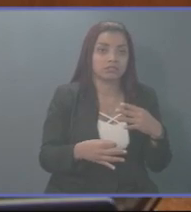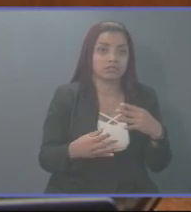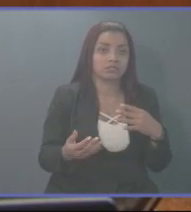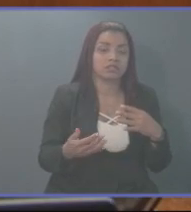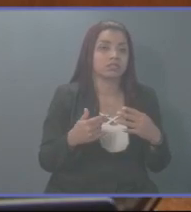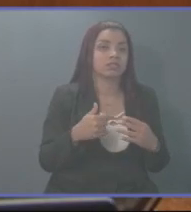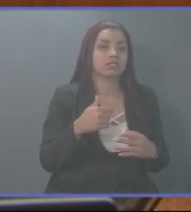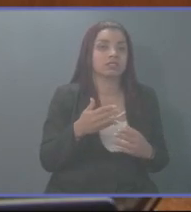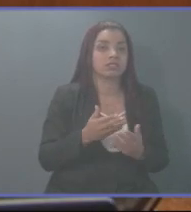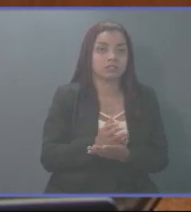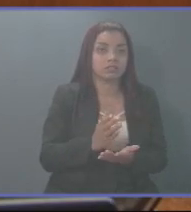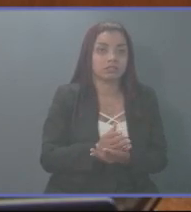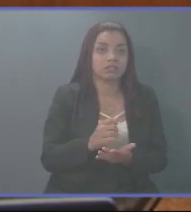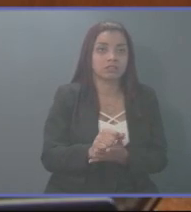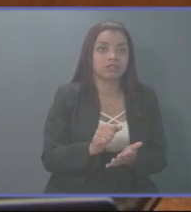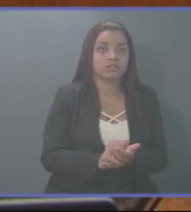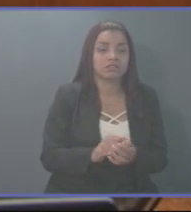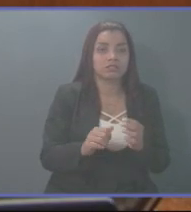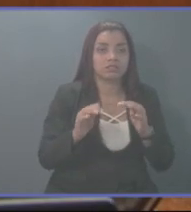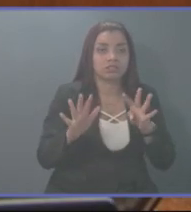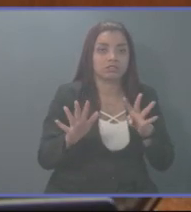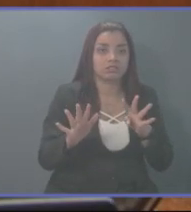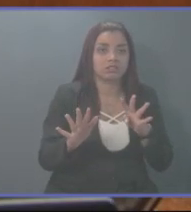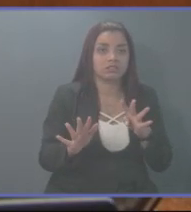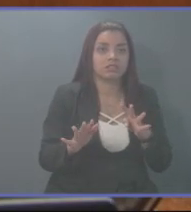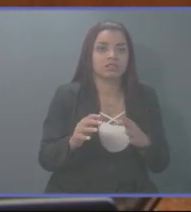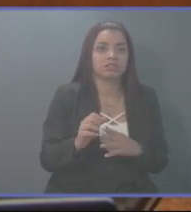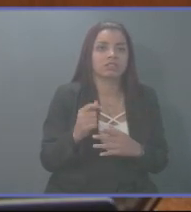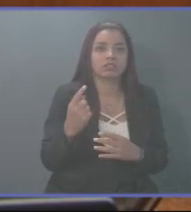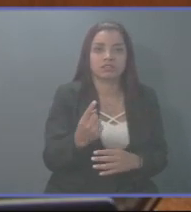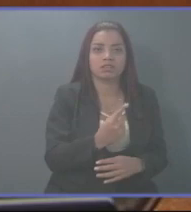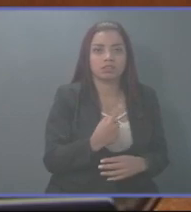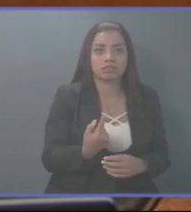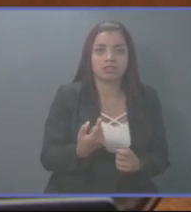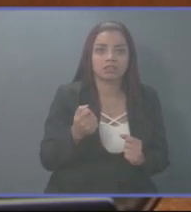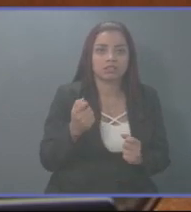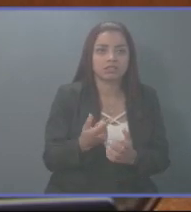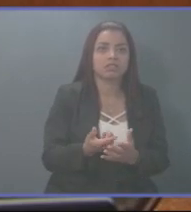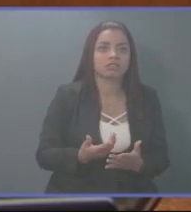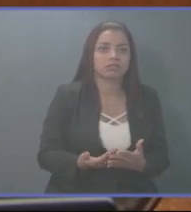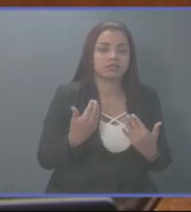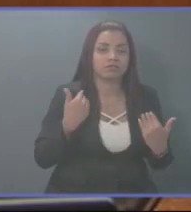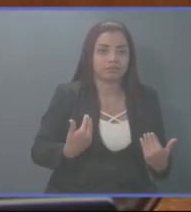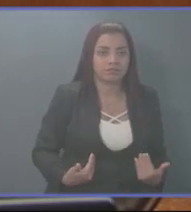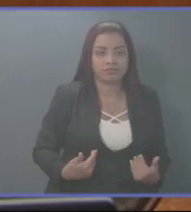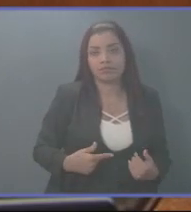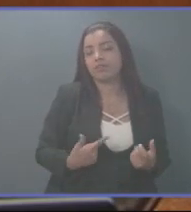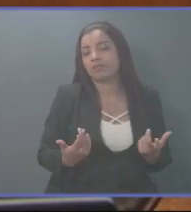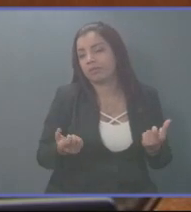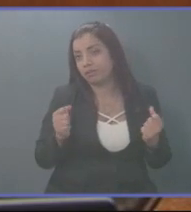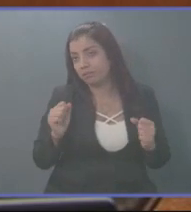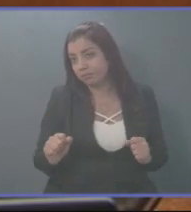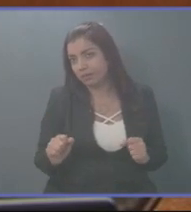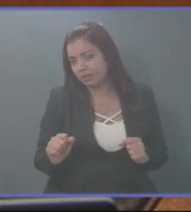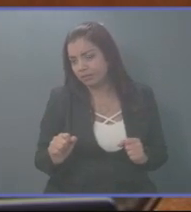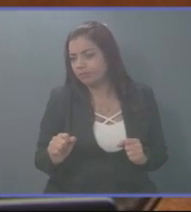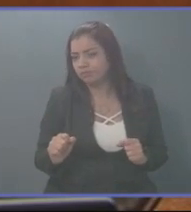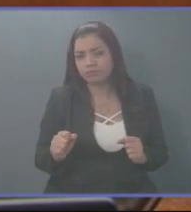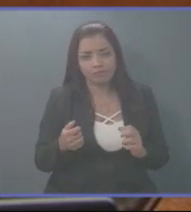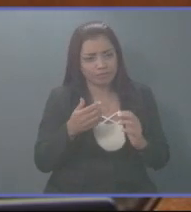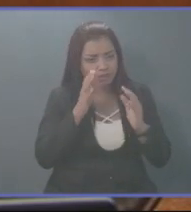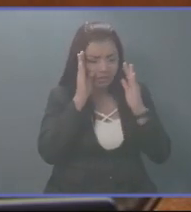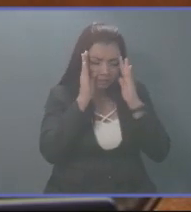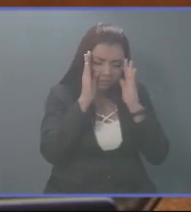Asistencia humanitaria, artículo 9. Las personas desplazadas tienen derecho a solicitar y recibir asistencia